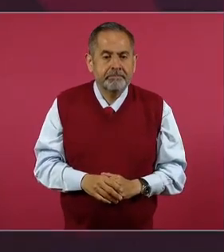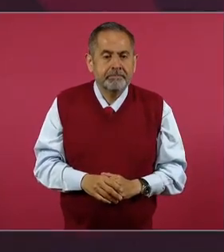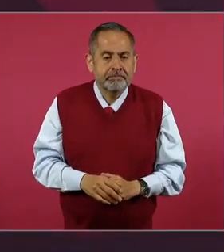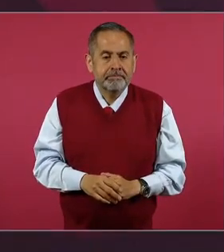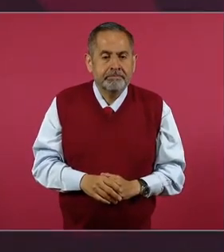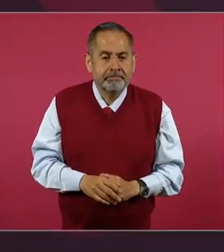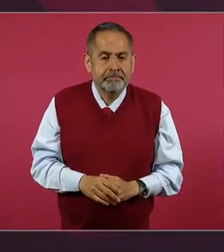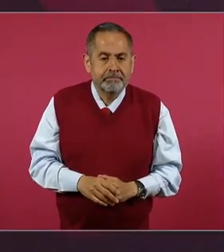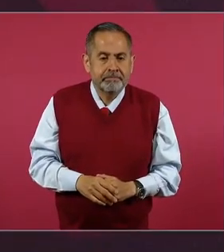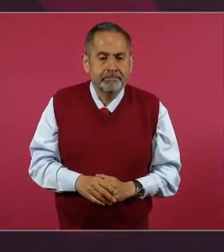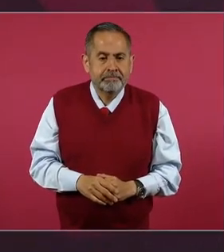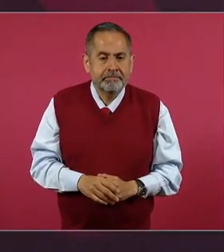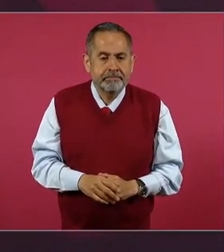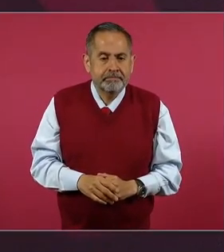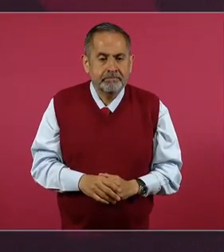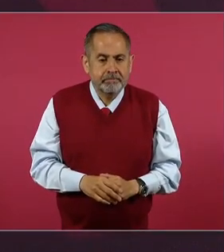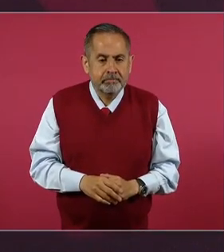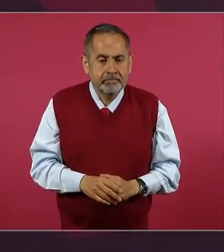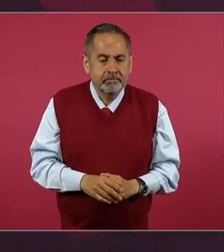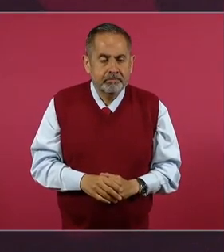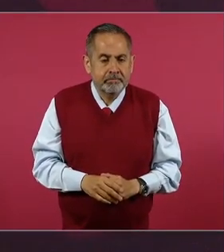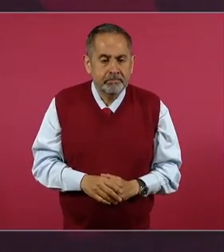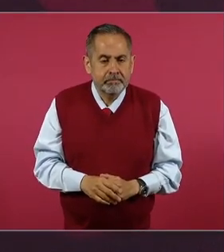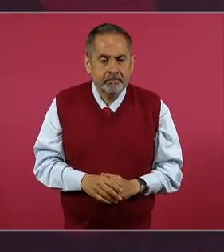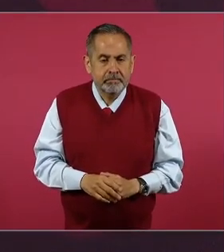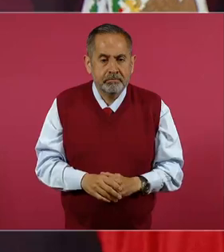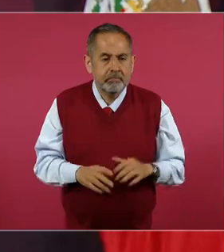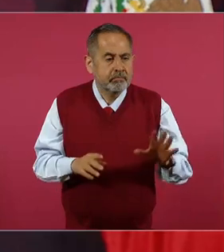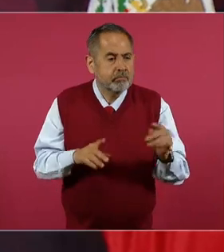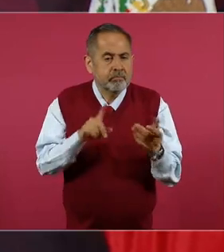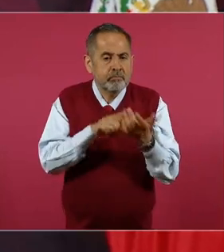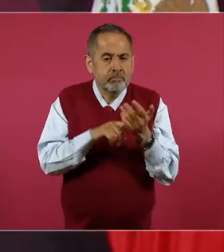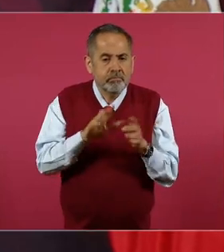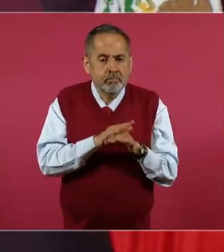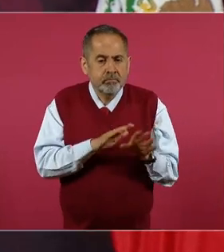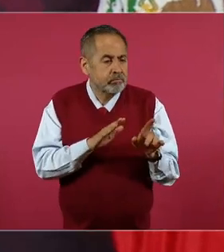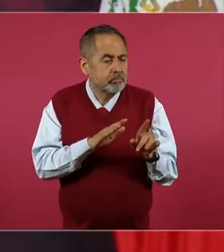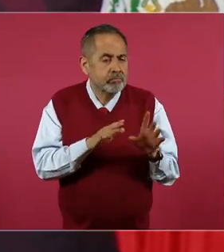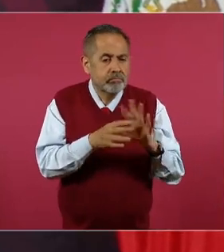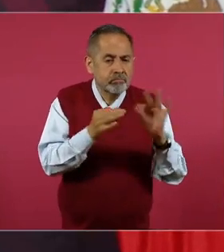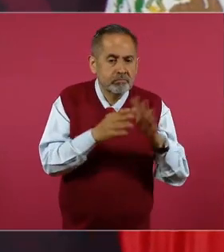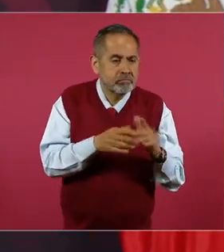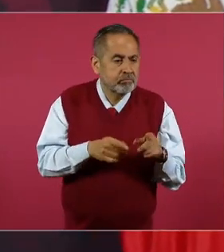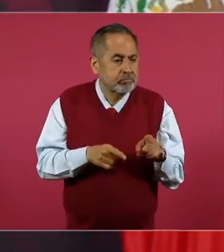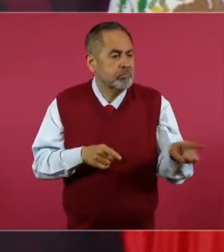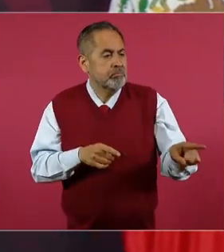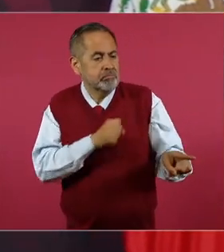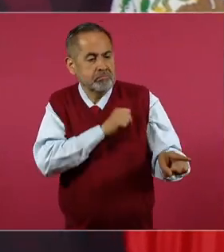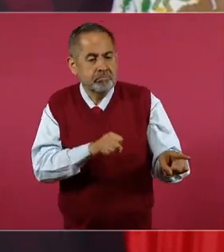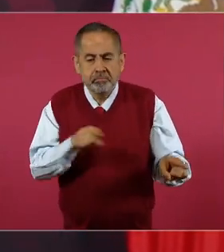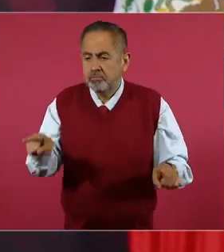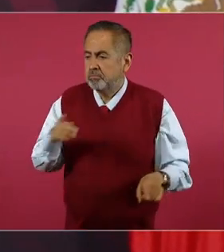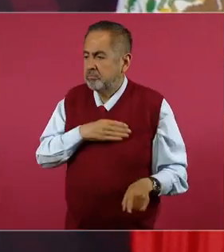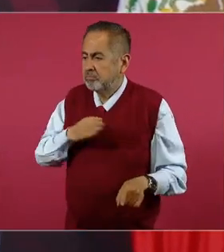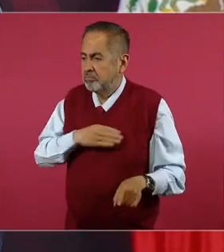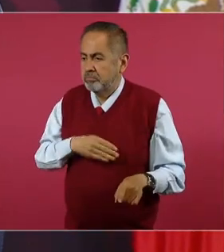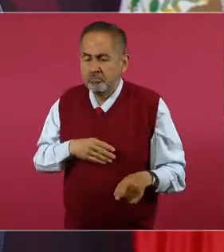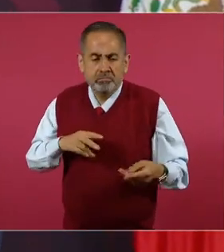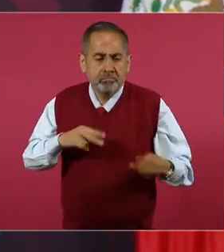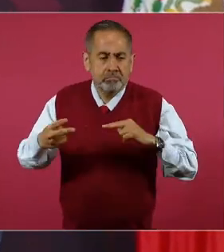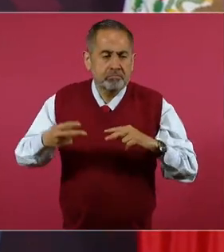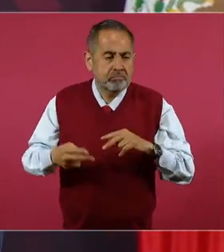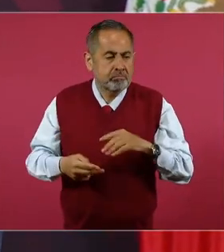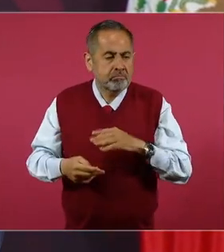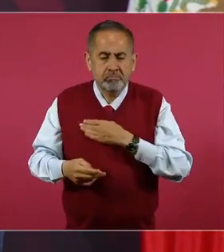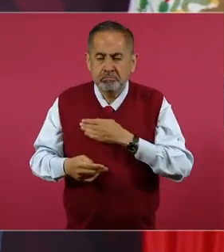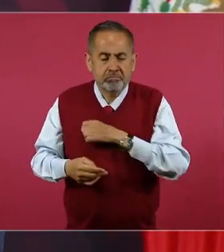no es un asunto maniqueo, ¿no?, de que ellos son los malos y nosotros somos los buenos,